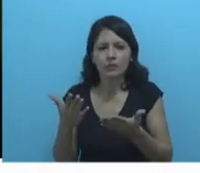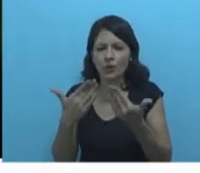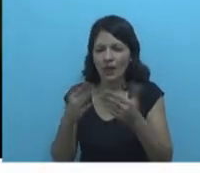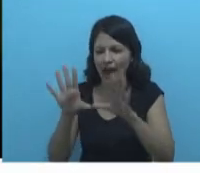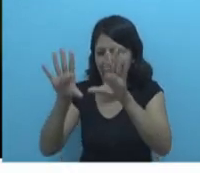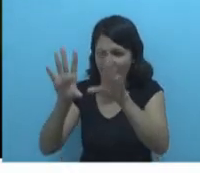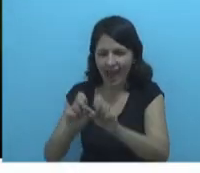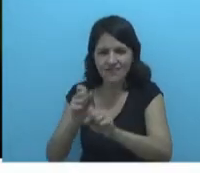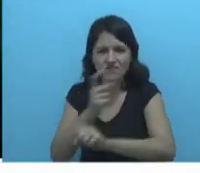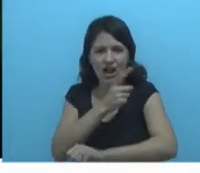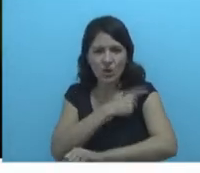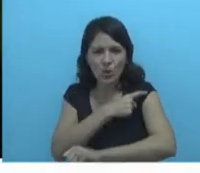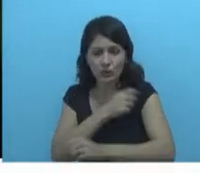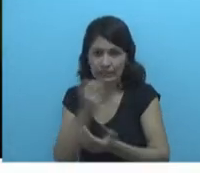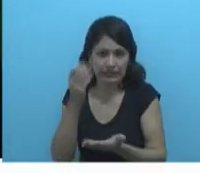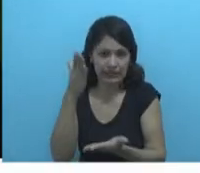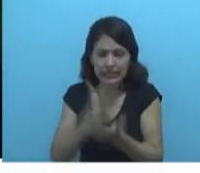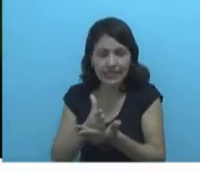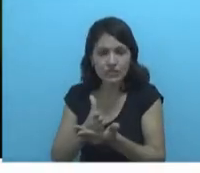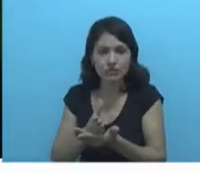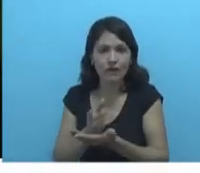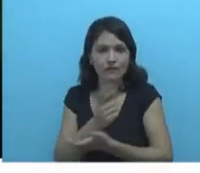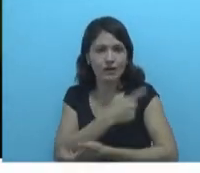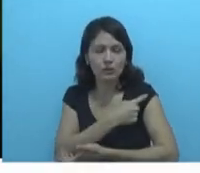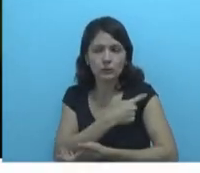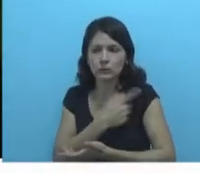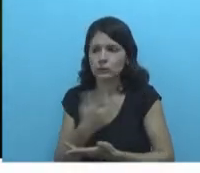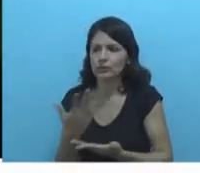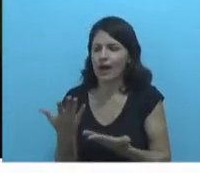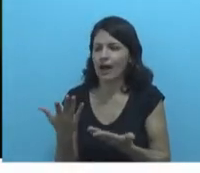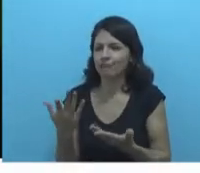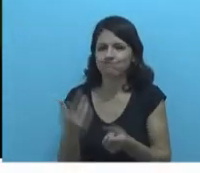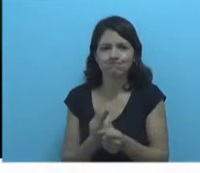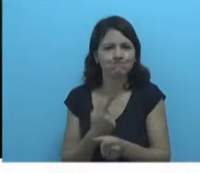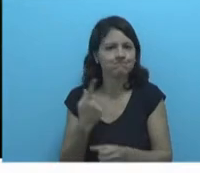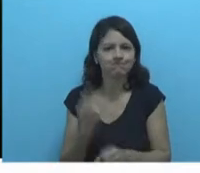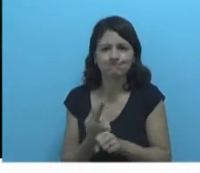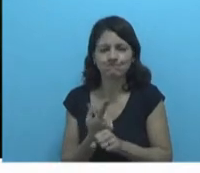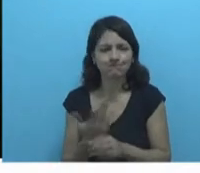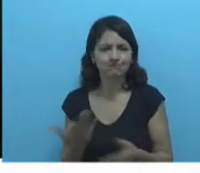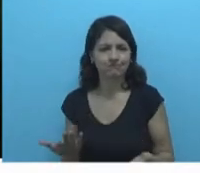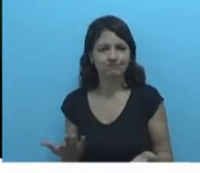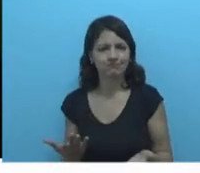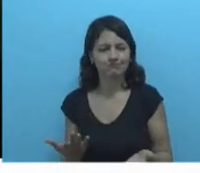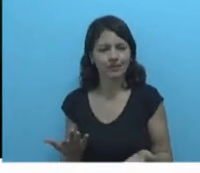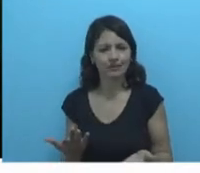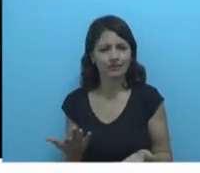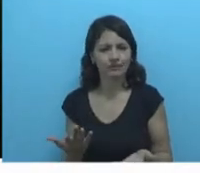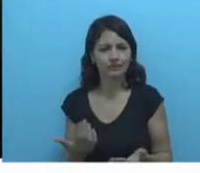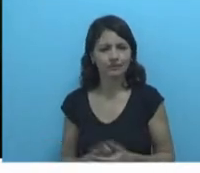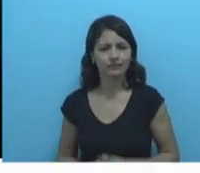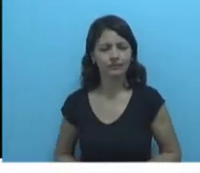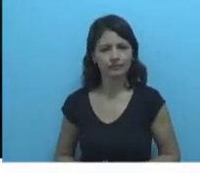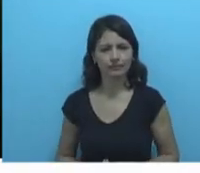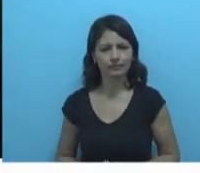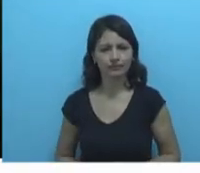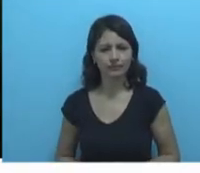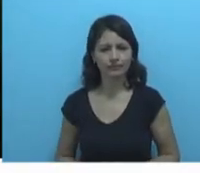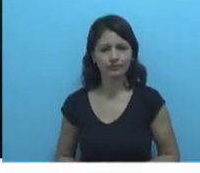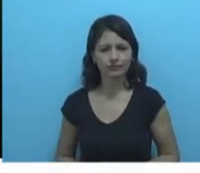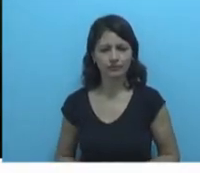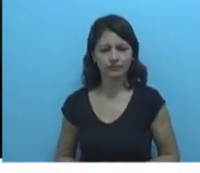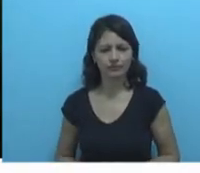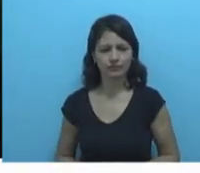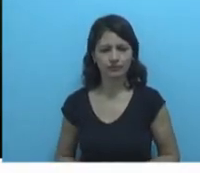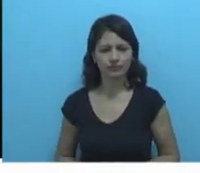al derecho a un bien esencial, como en este momento son las vacunas. Es más, nos